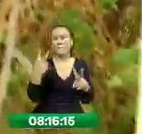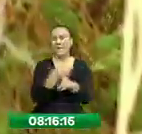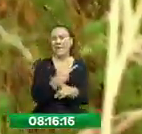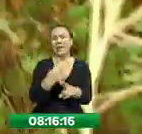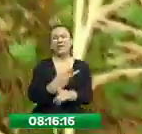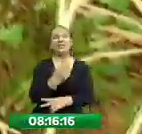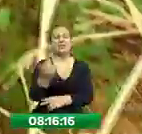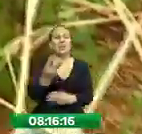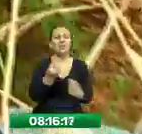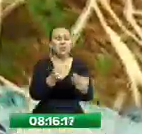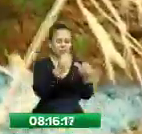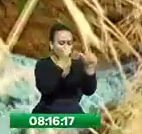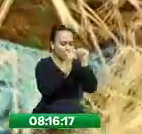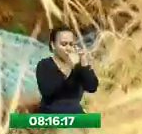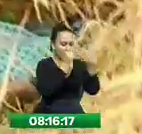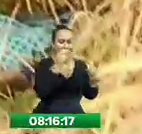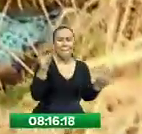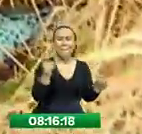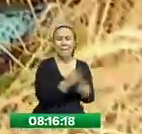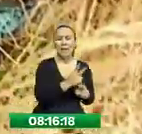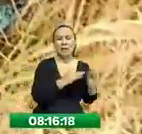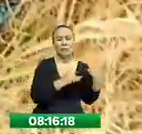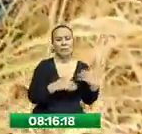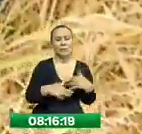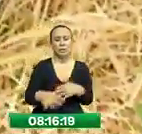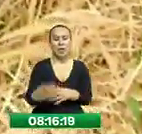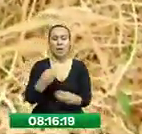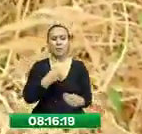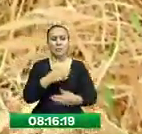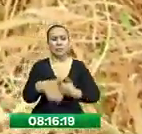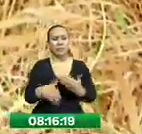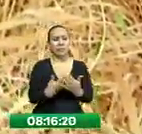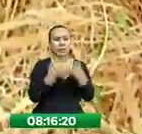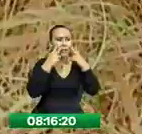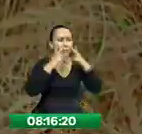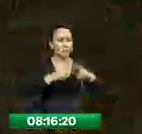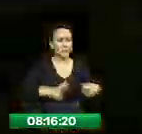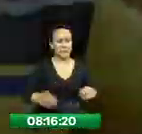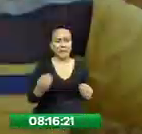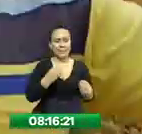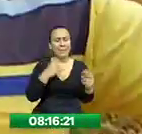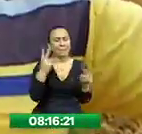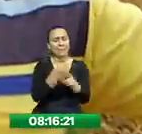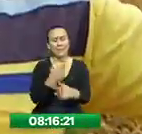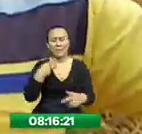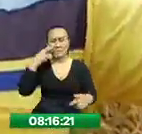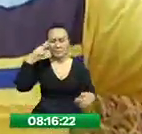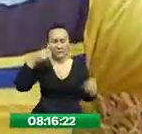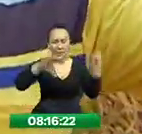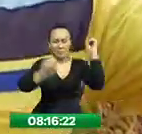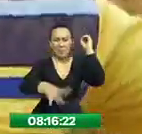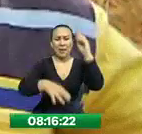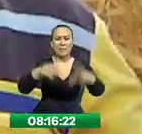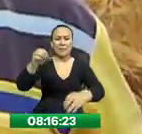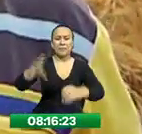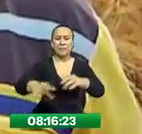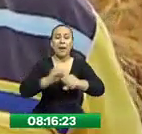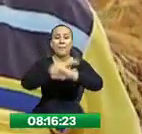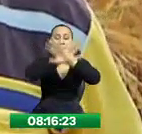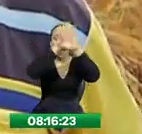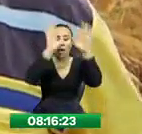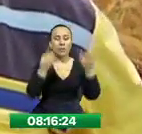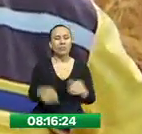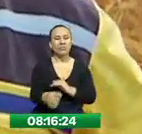de consumidores se concentran. Realizan actos indecorosos. Esto todo después de las 2 de la tarde y en la madrugada esto parece